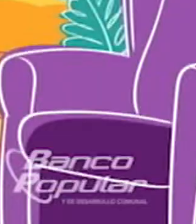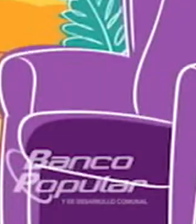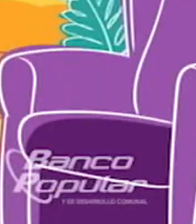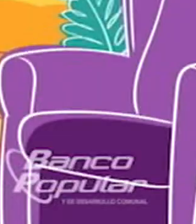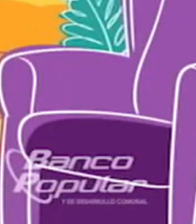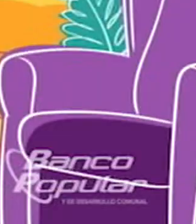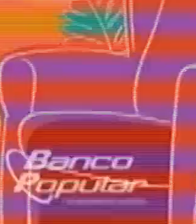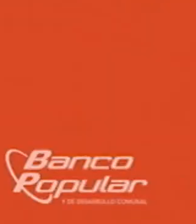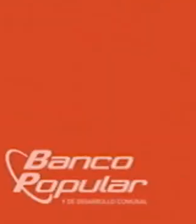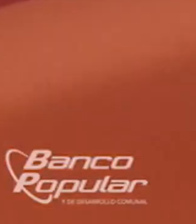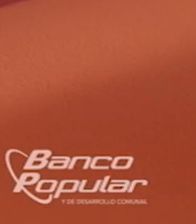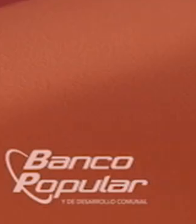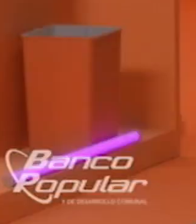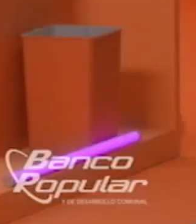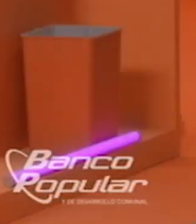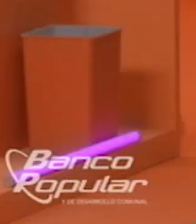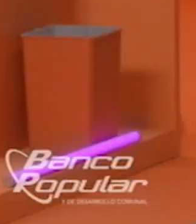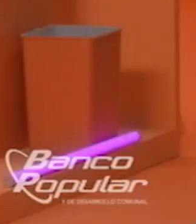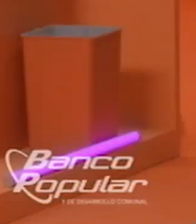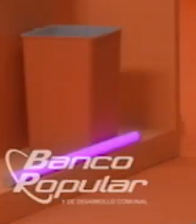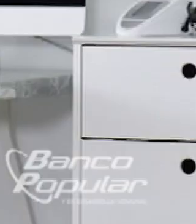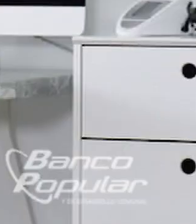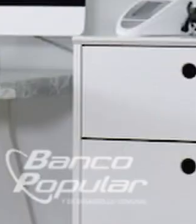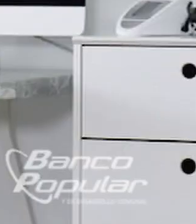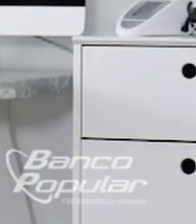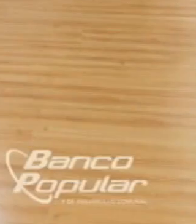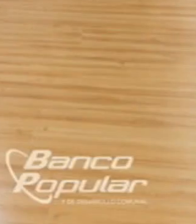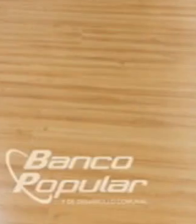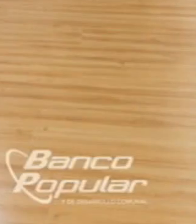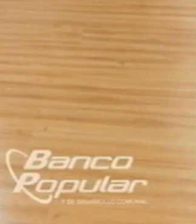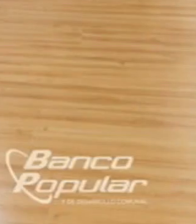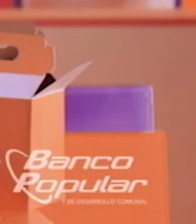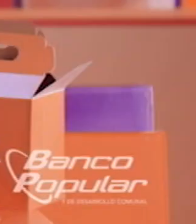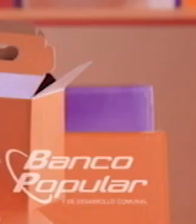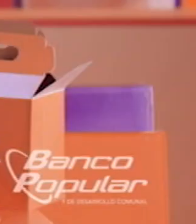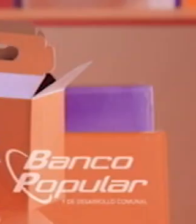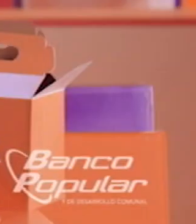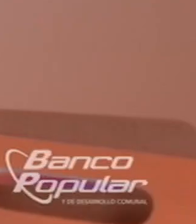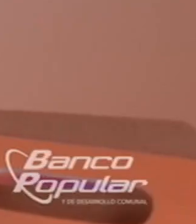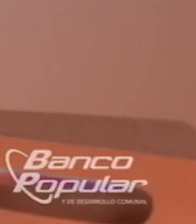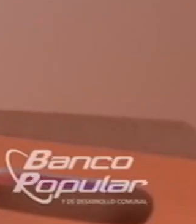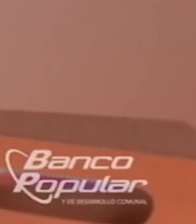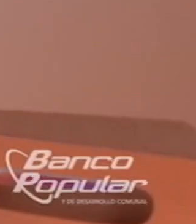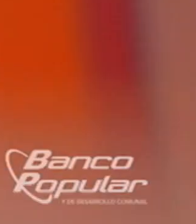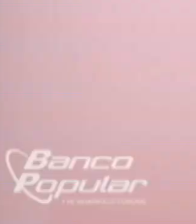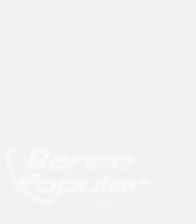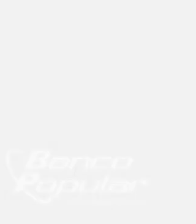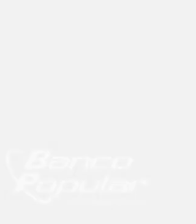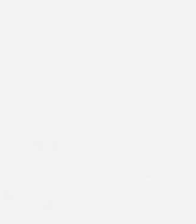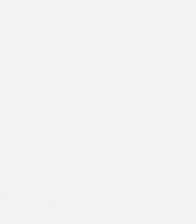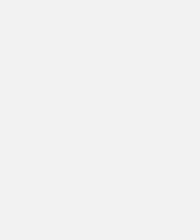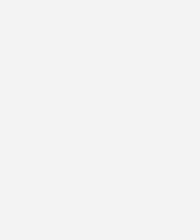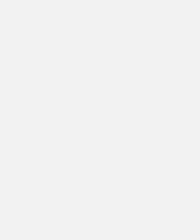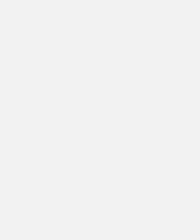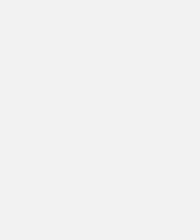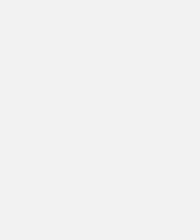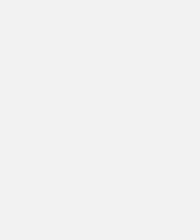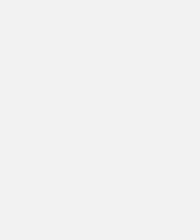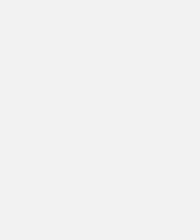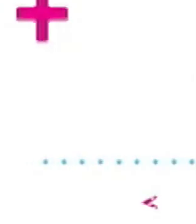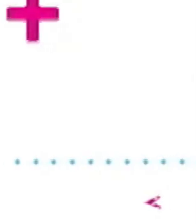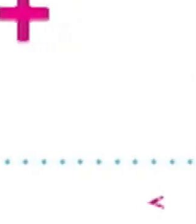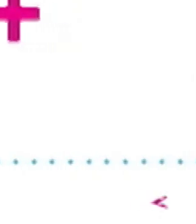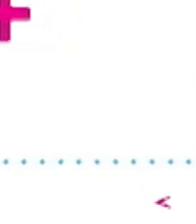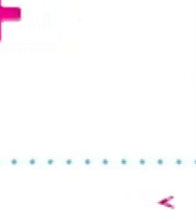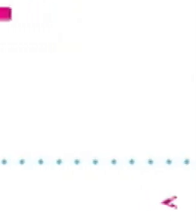beneficios preferenciales en tarjeta de crédito, BP Salario y ahorro programado Plan Naranja. Adquiéralo fácil en un solo trámite. Banco Popular y de Desarrollo